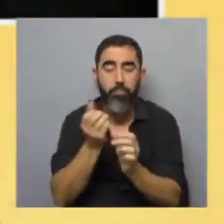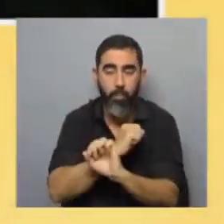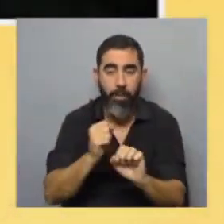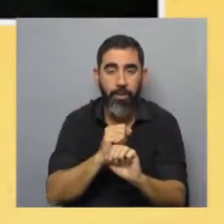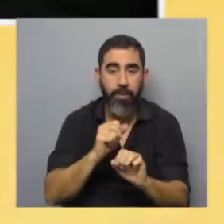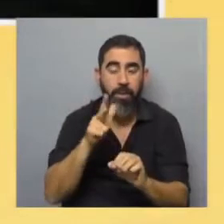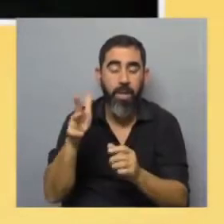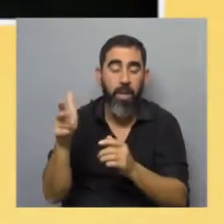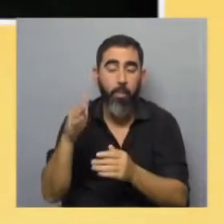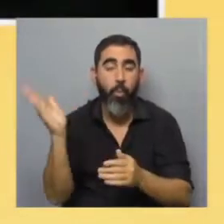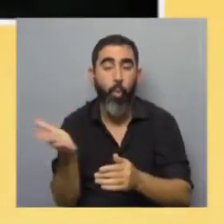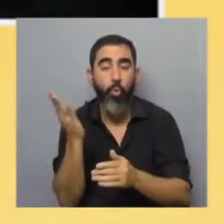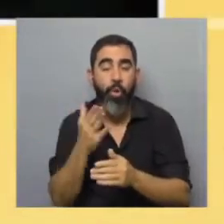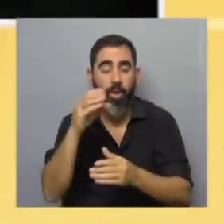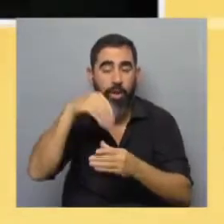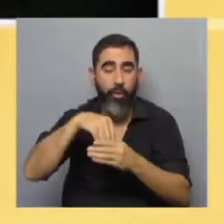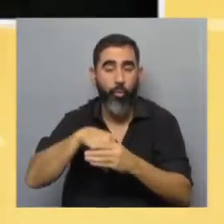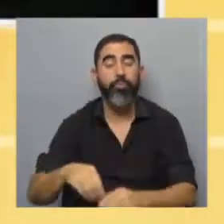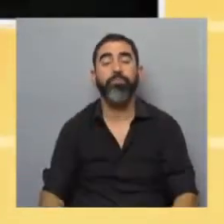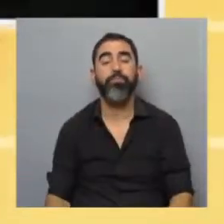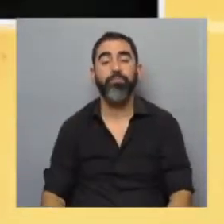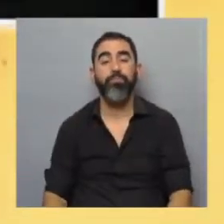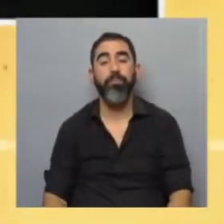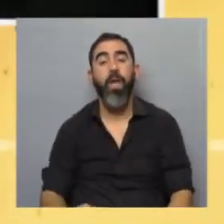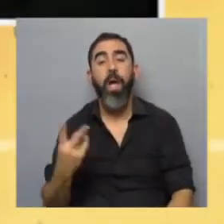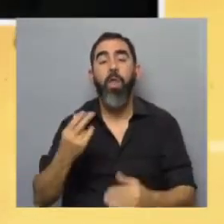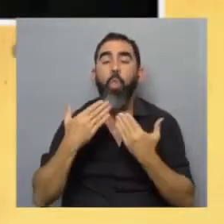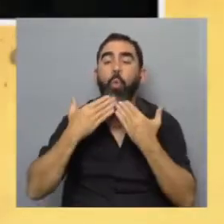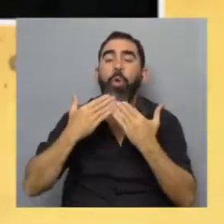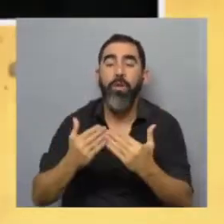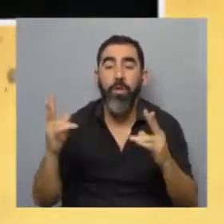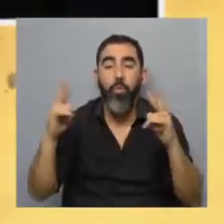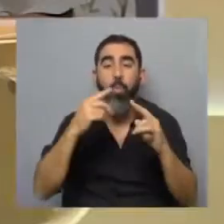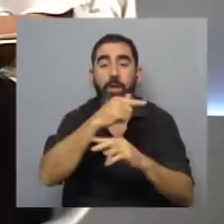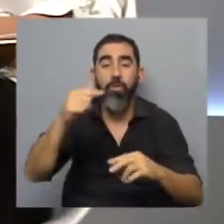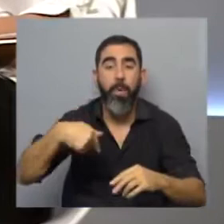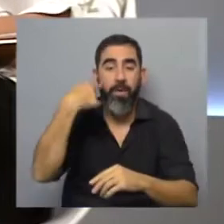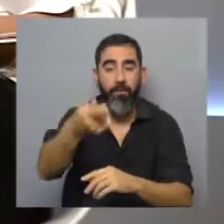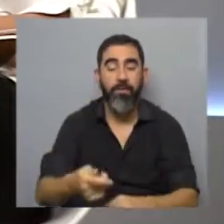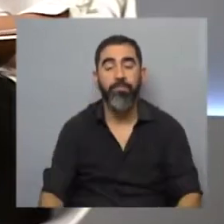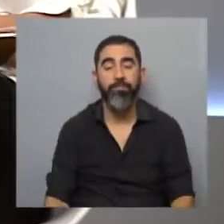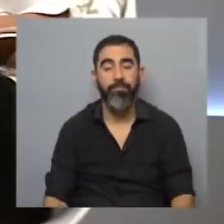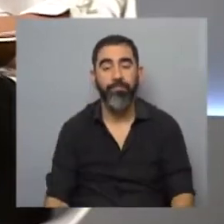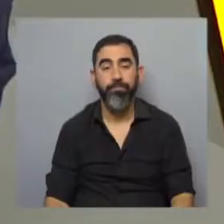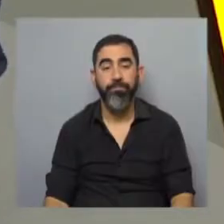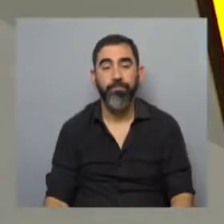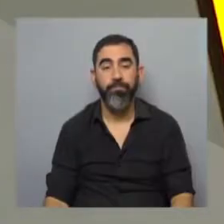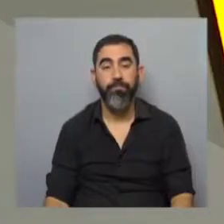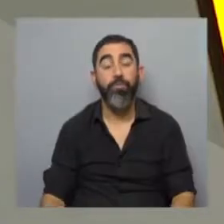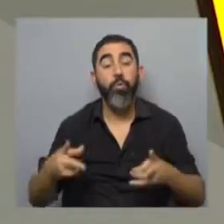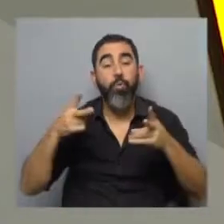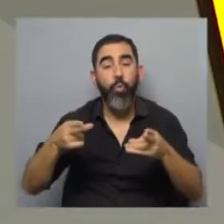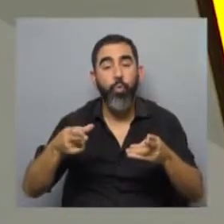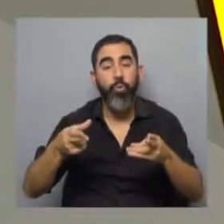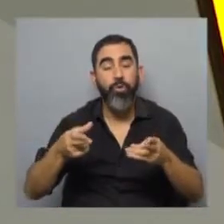proyectar las creaciones que se hagan. Daniela, Alexandra, muchas gracias. Nos vemos la semana que viene. Hasta la próxima. Nueva